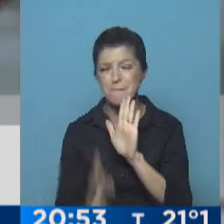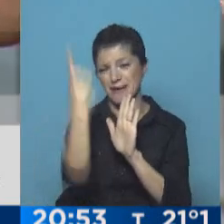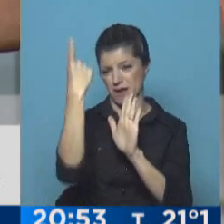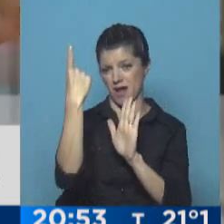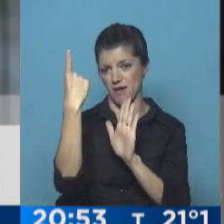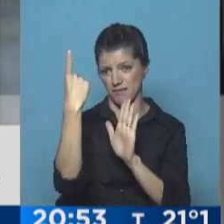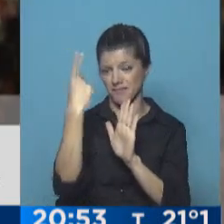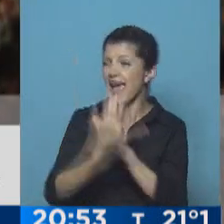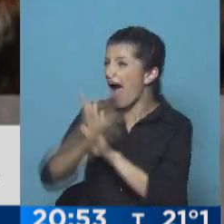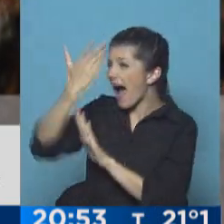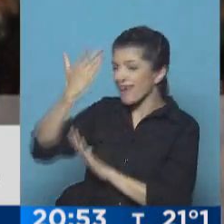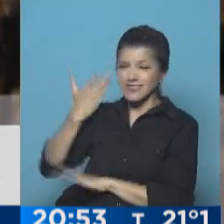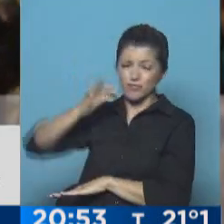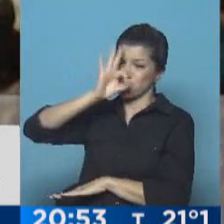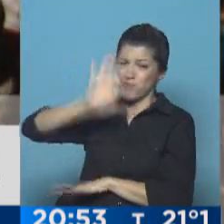nunca